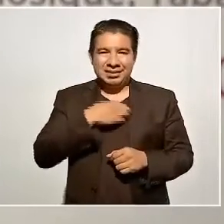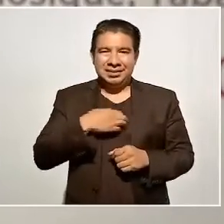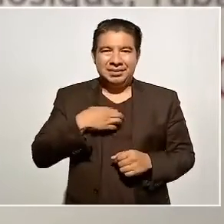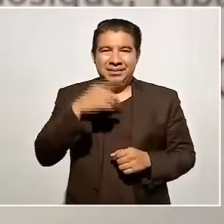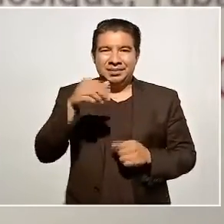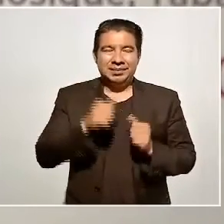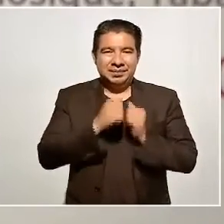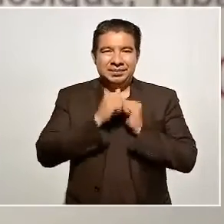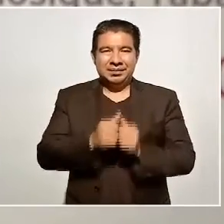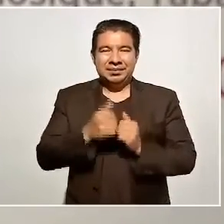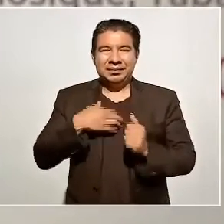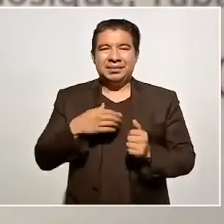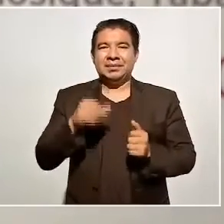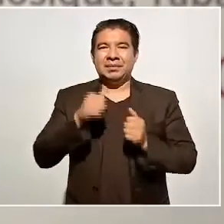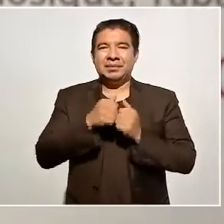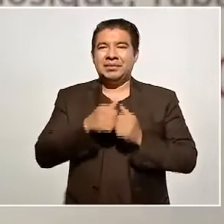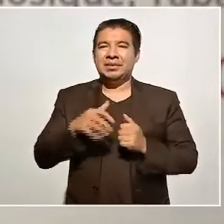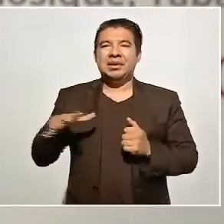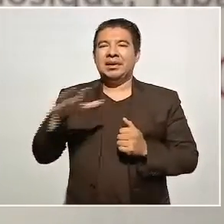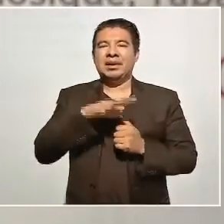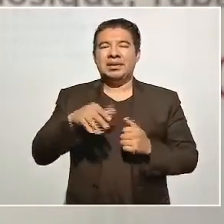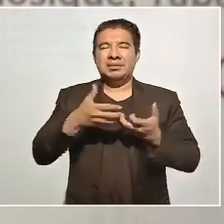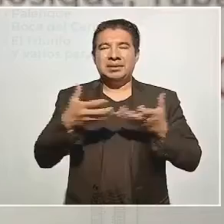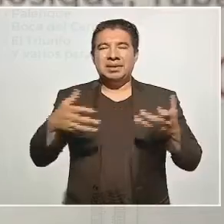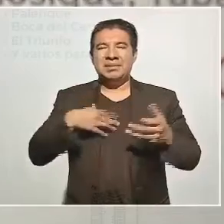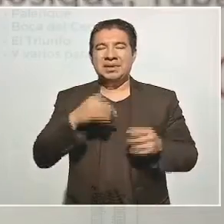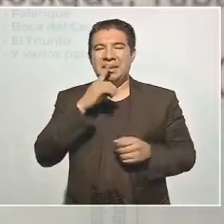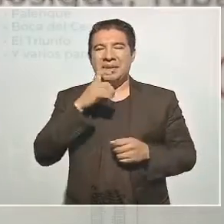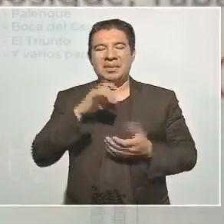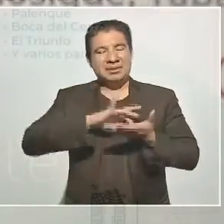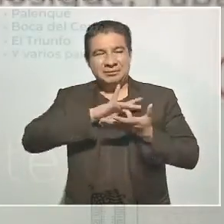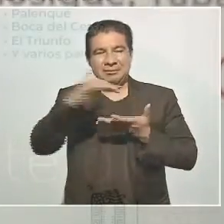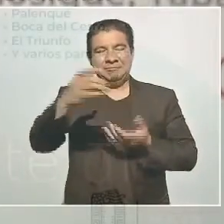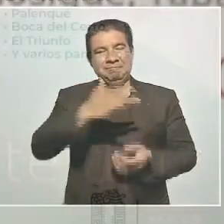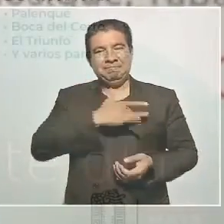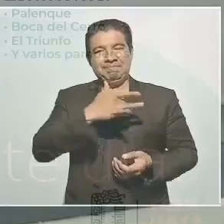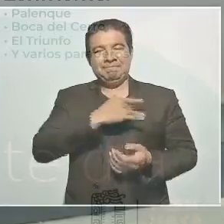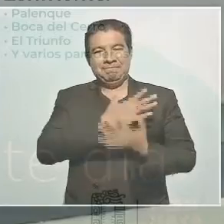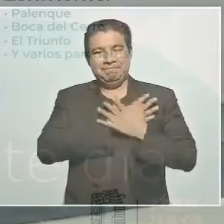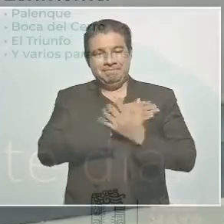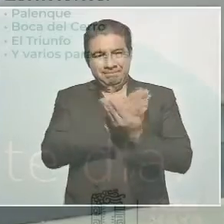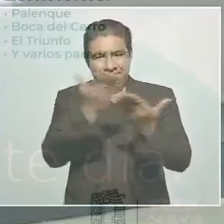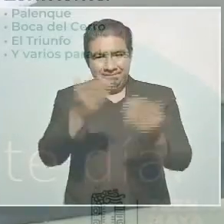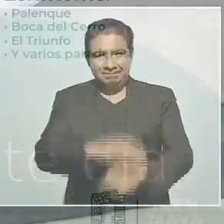de estar aquí en mi tierra, en mi agua. Muchas gracias de todo corazón.